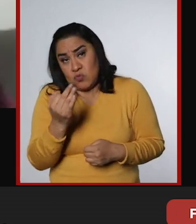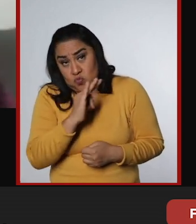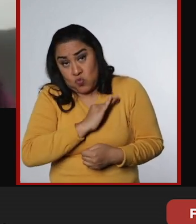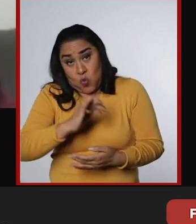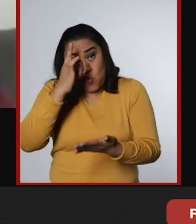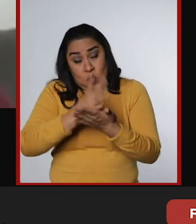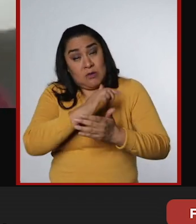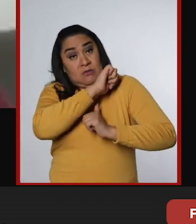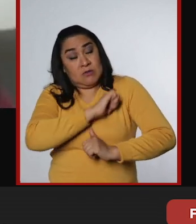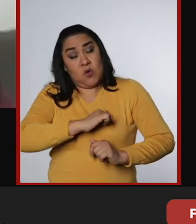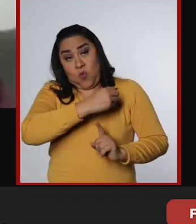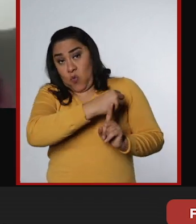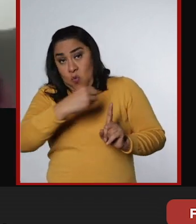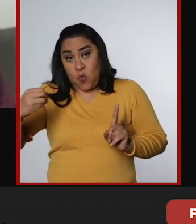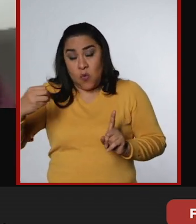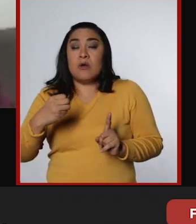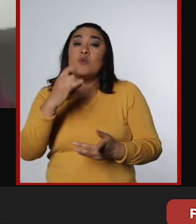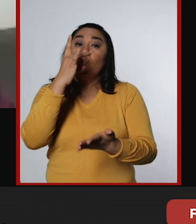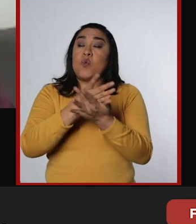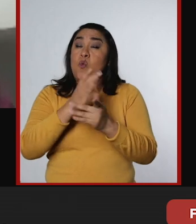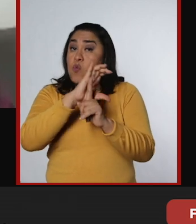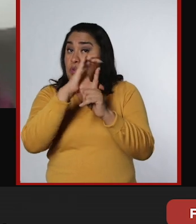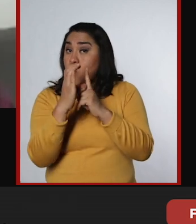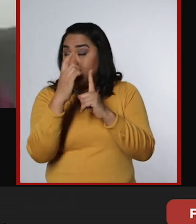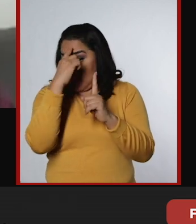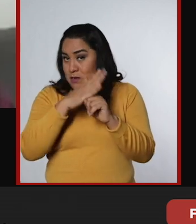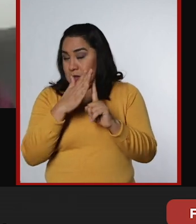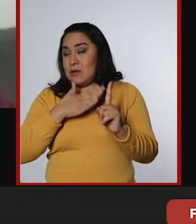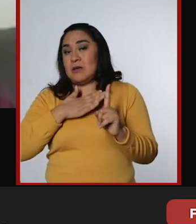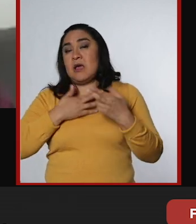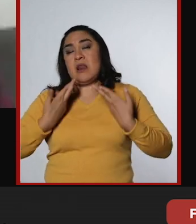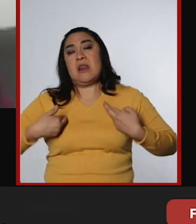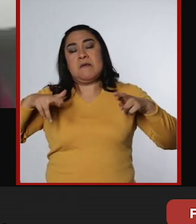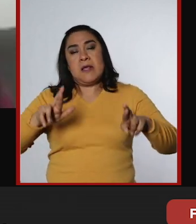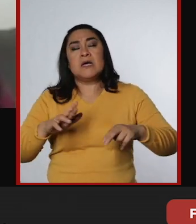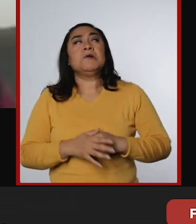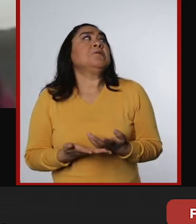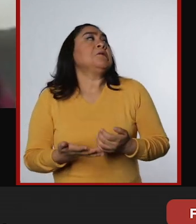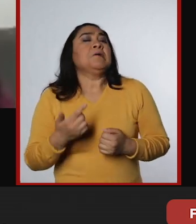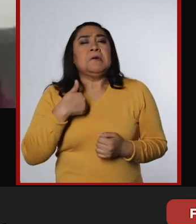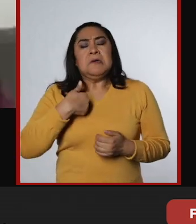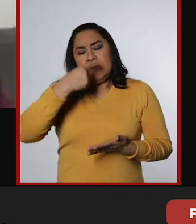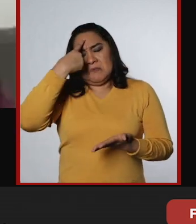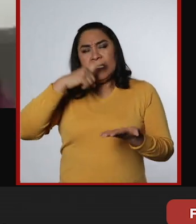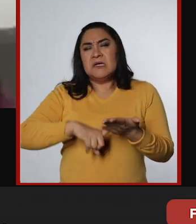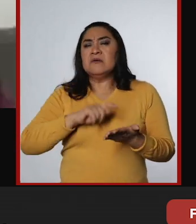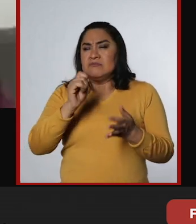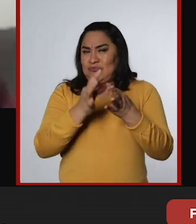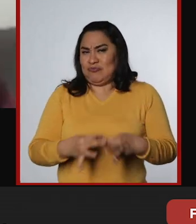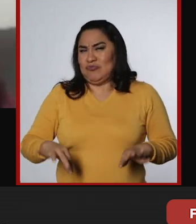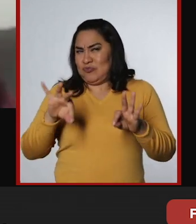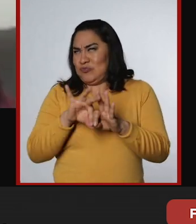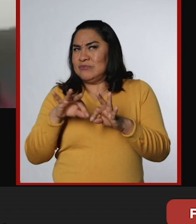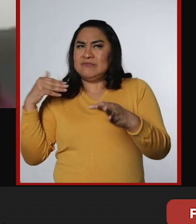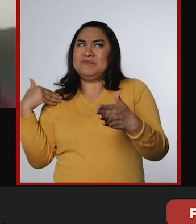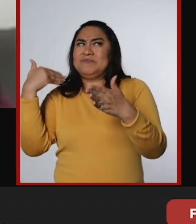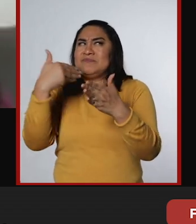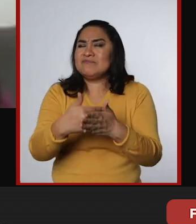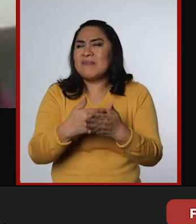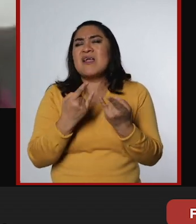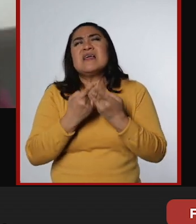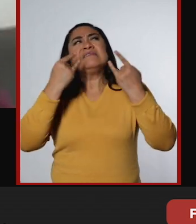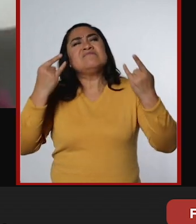sola organización y un solo congreso que los represente? Yo creo que ha sido importante el proceso histórico de